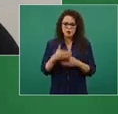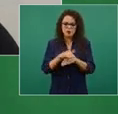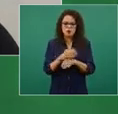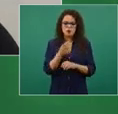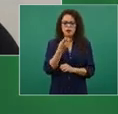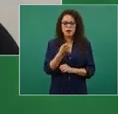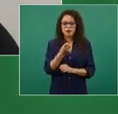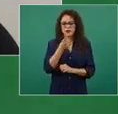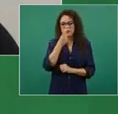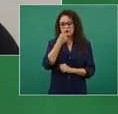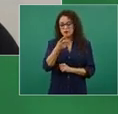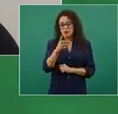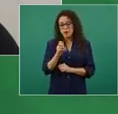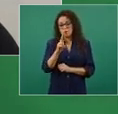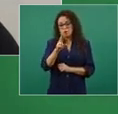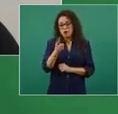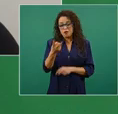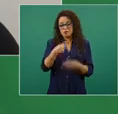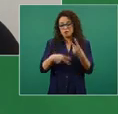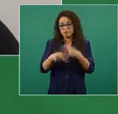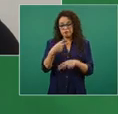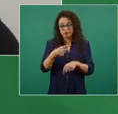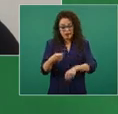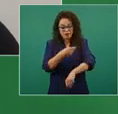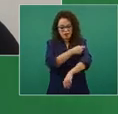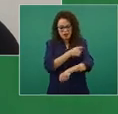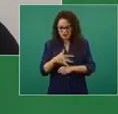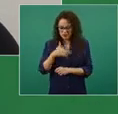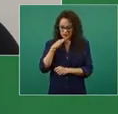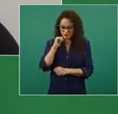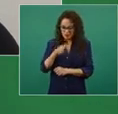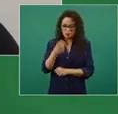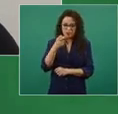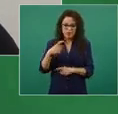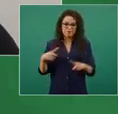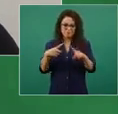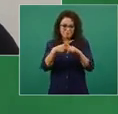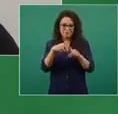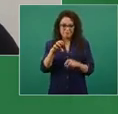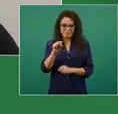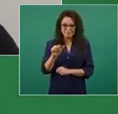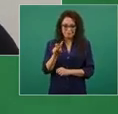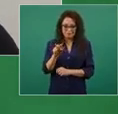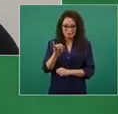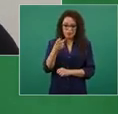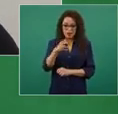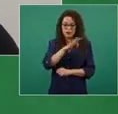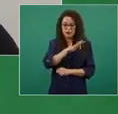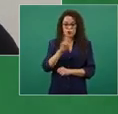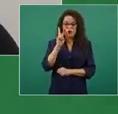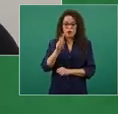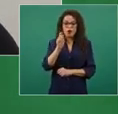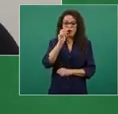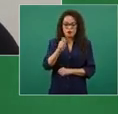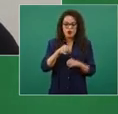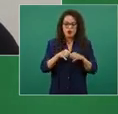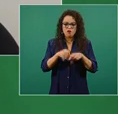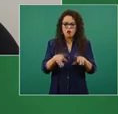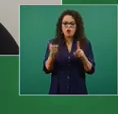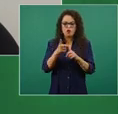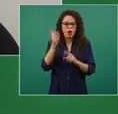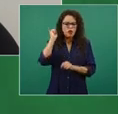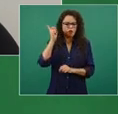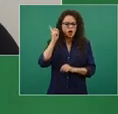eventos supuestamente atribuibles a vacunación y de los cuales ustedes pueden encontrar también en la información que publicamos todos los días